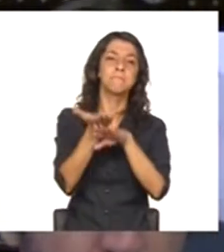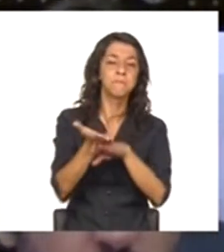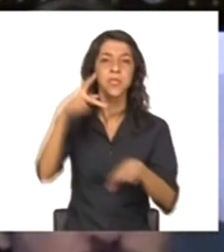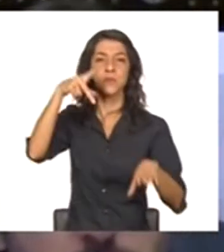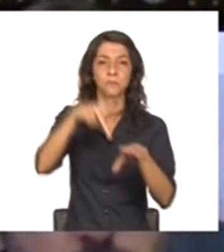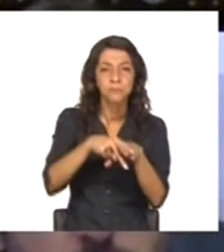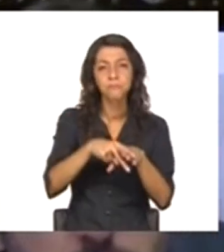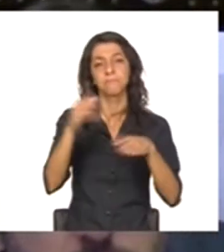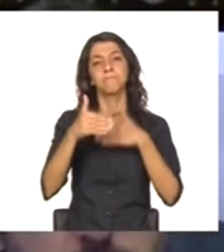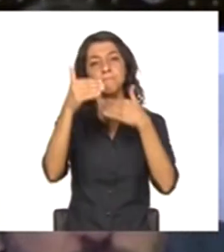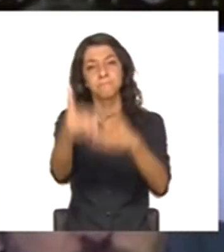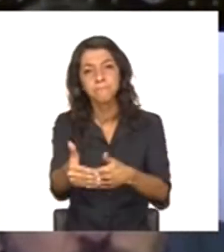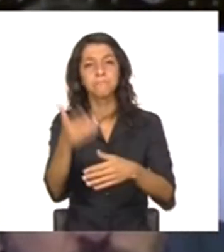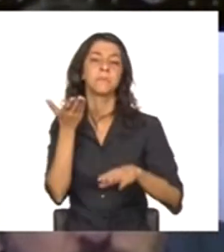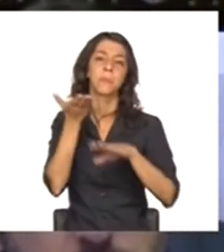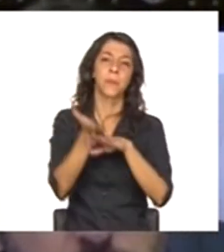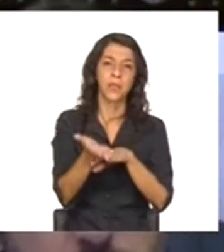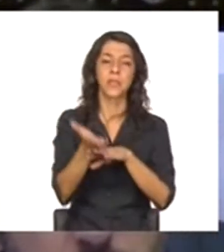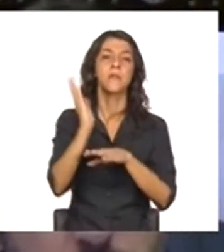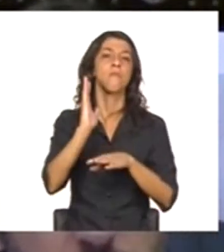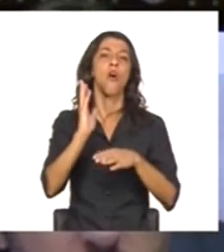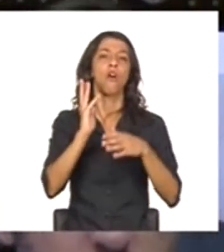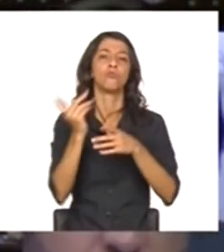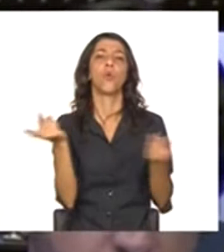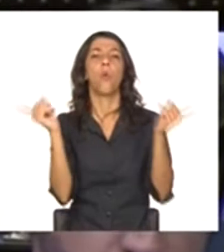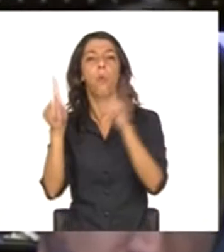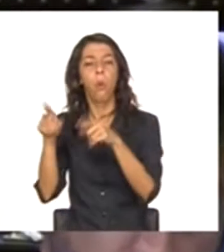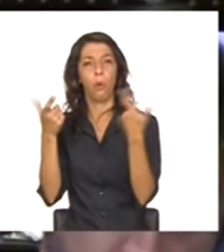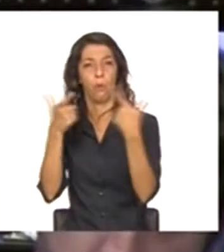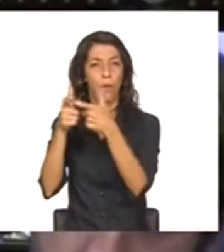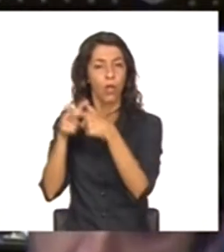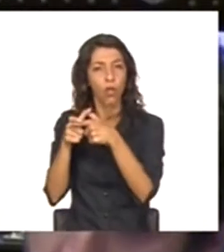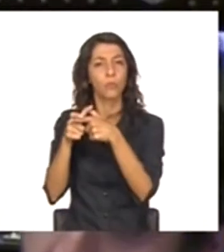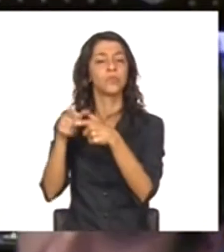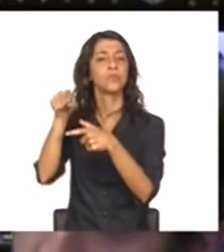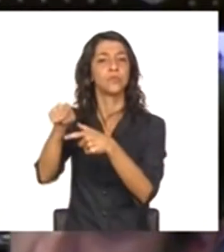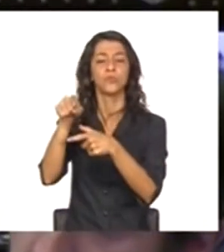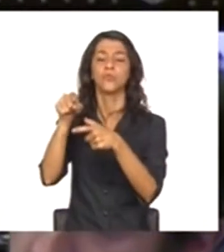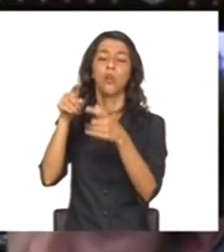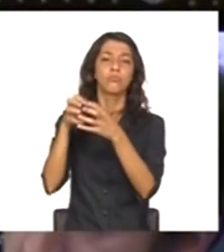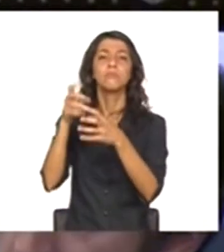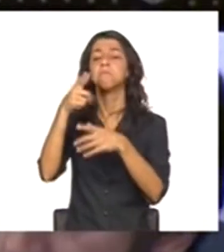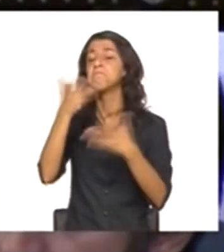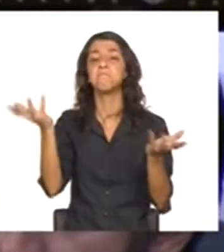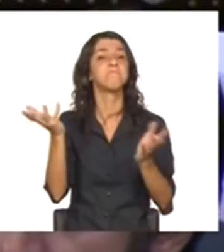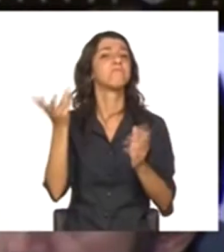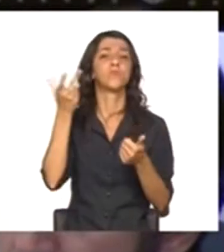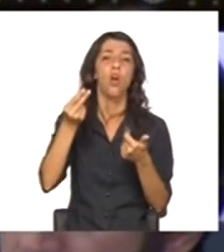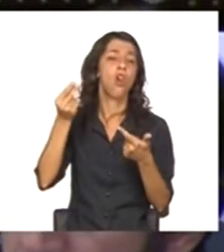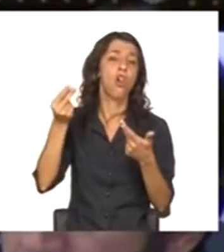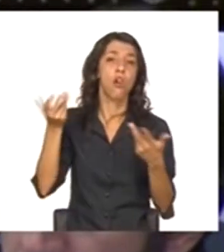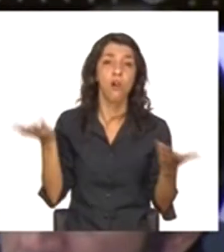y suspender esta sesión y no prolongar esta necedad con respecto a lo que nos está manifestando el pueblo